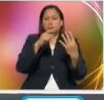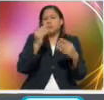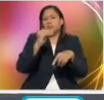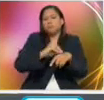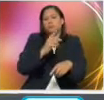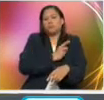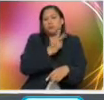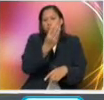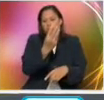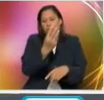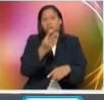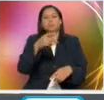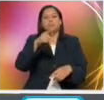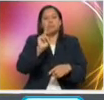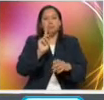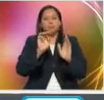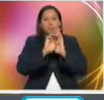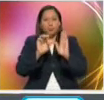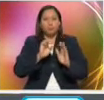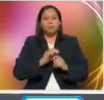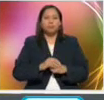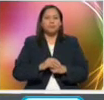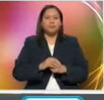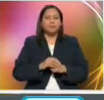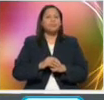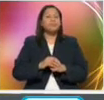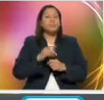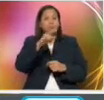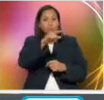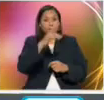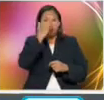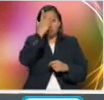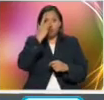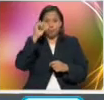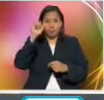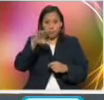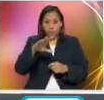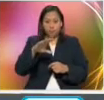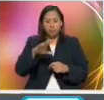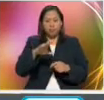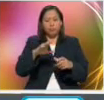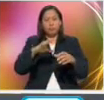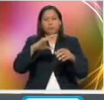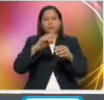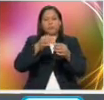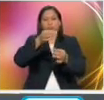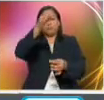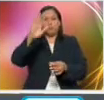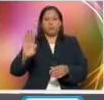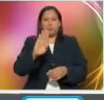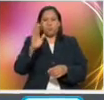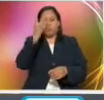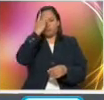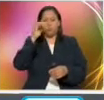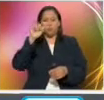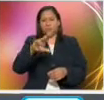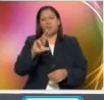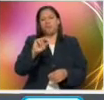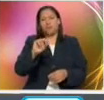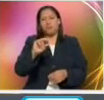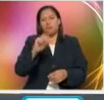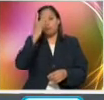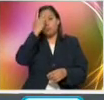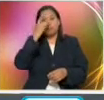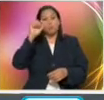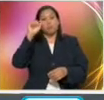3. Pero en el caso de que son magos, o sea, la magia en ese momento no está relacionada como estas magias